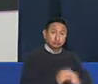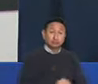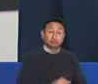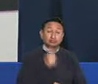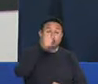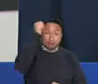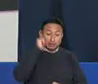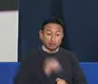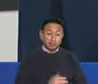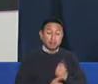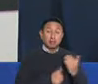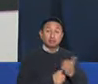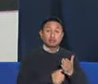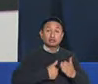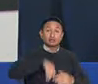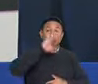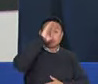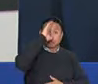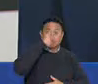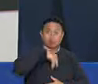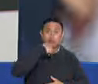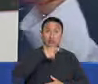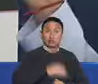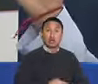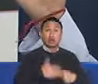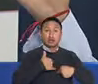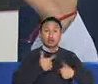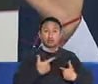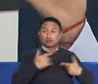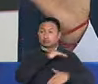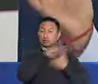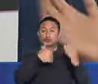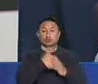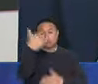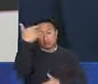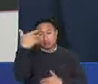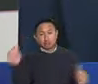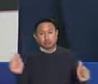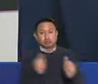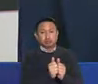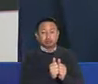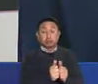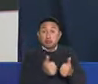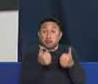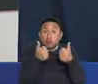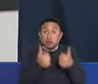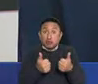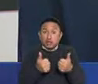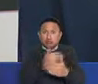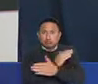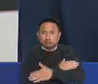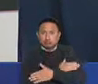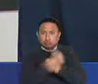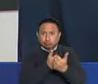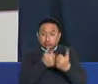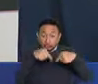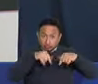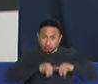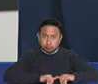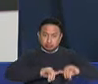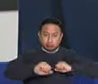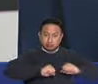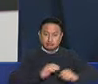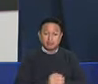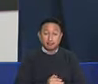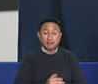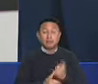de ayer al ministro del Interior decir, yo voy a trabajar con todos los alcaldes. En buena hora hay que hacerlo. El